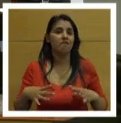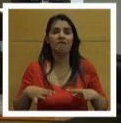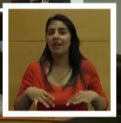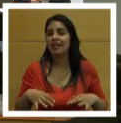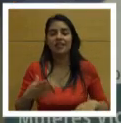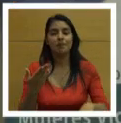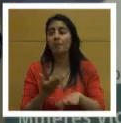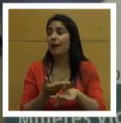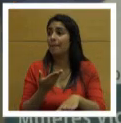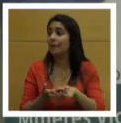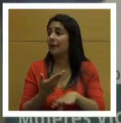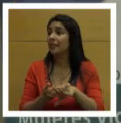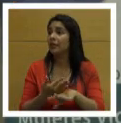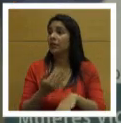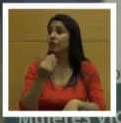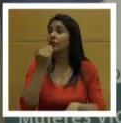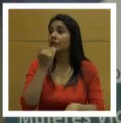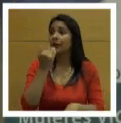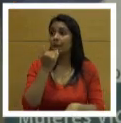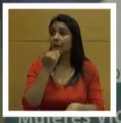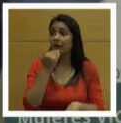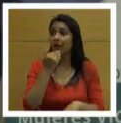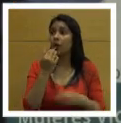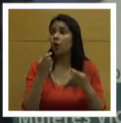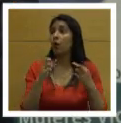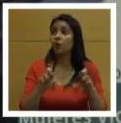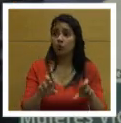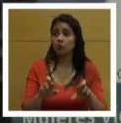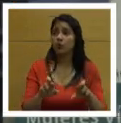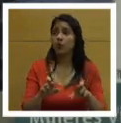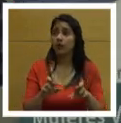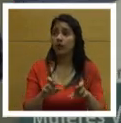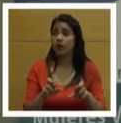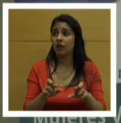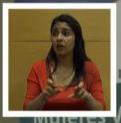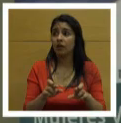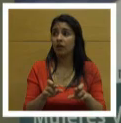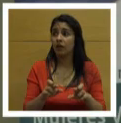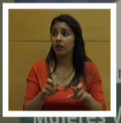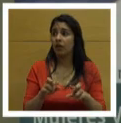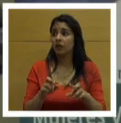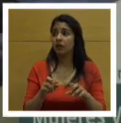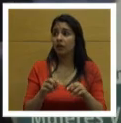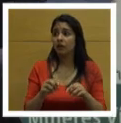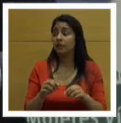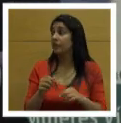pedido también poder tener una oportunidad y un momento para poder exponer con ustedes.